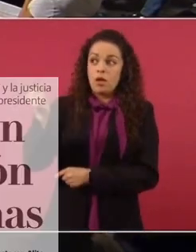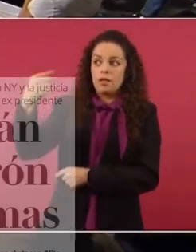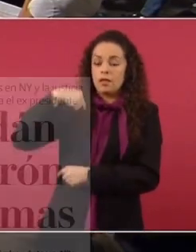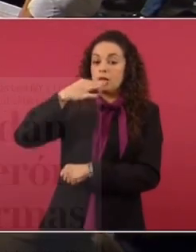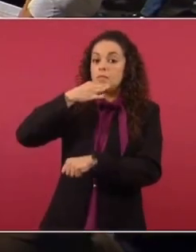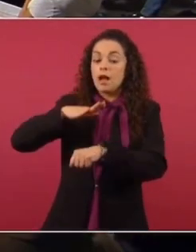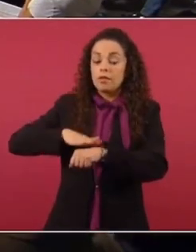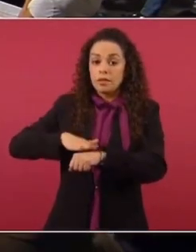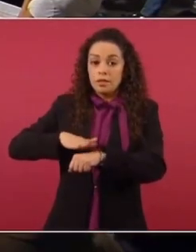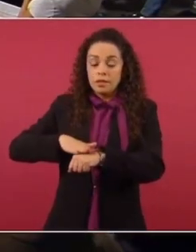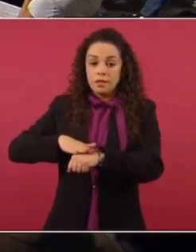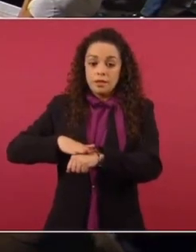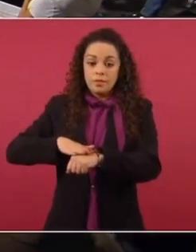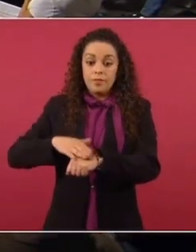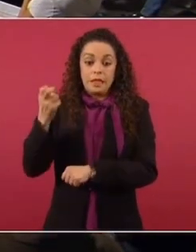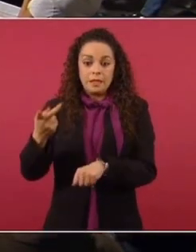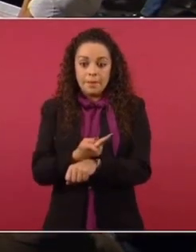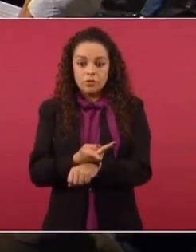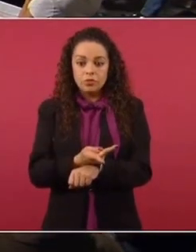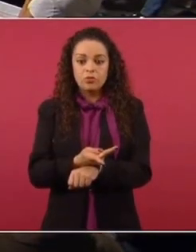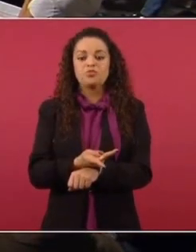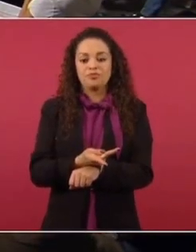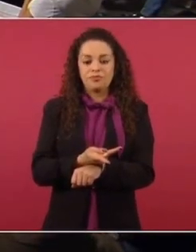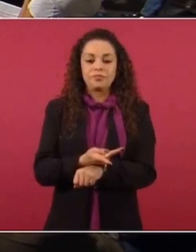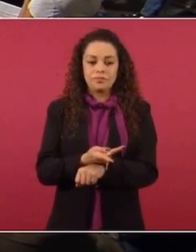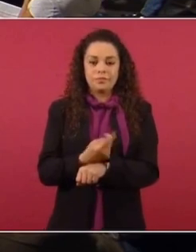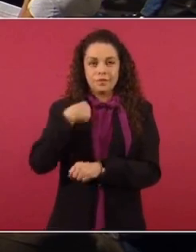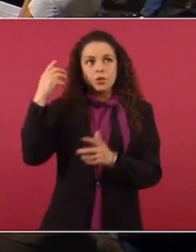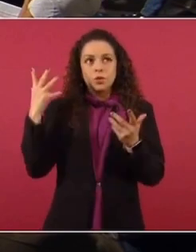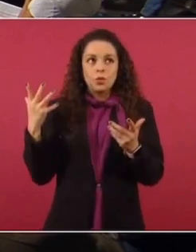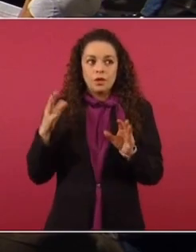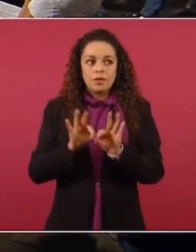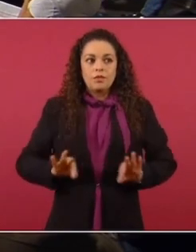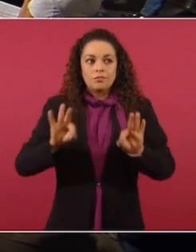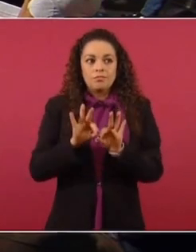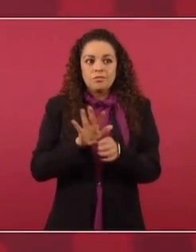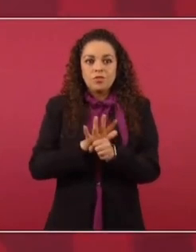informan sobre cómo están las cosas, pues pienso en